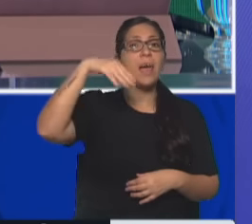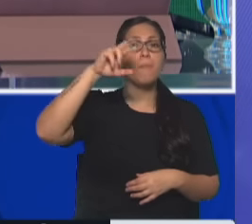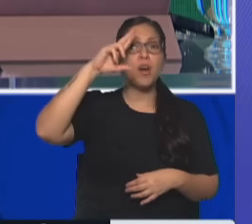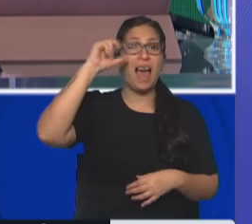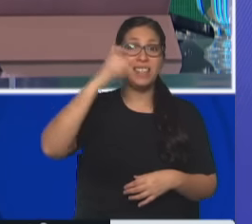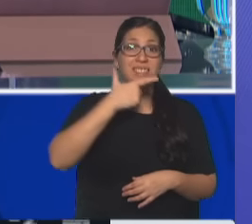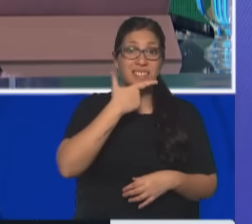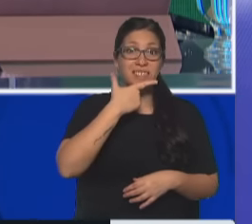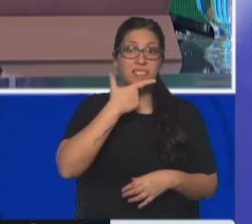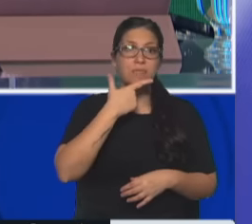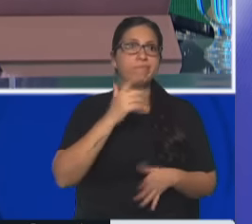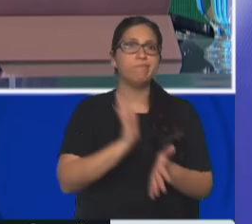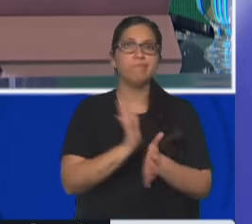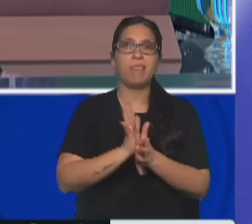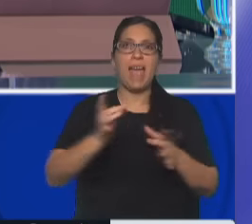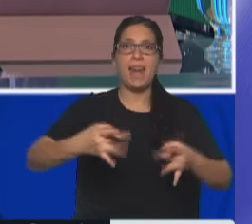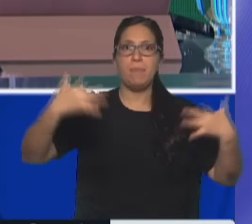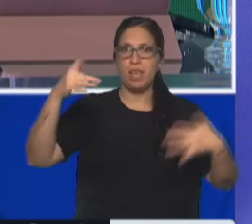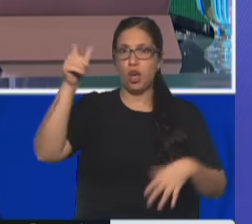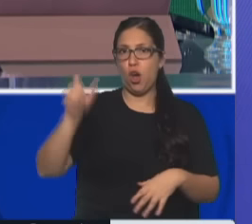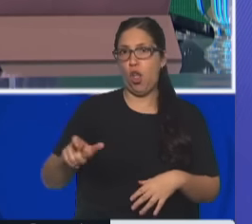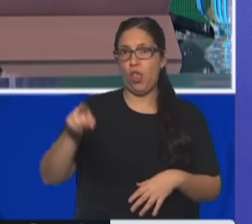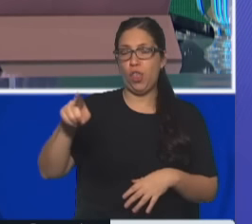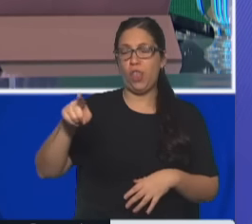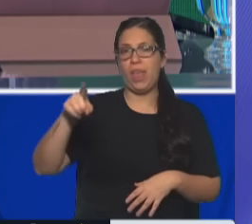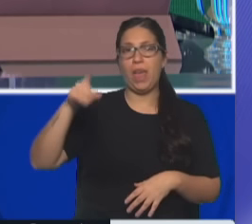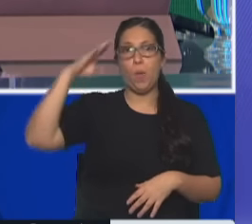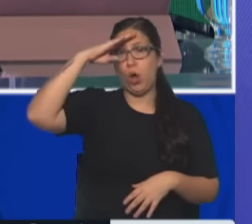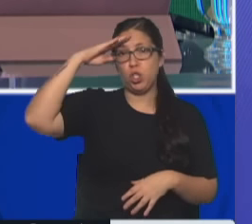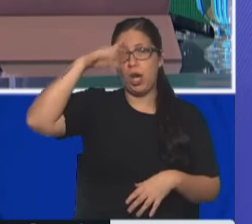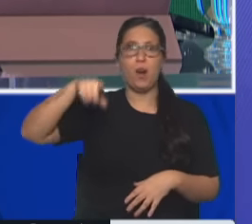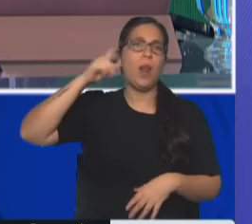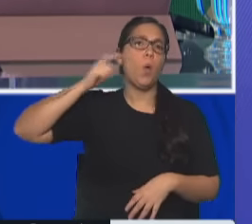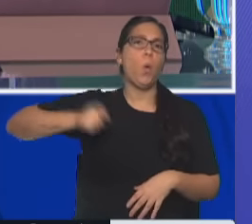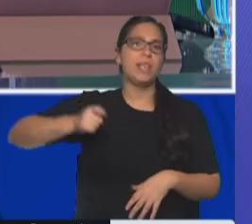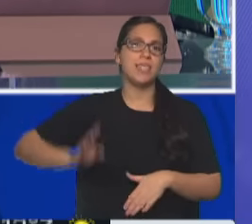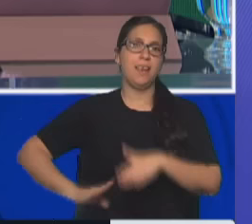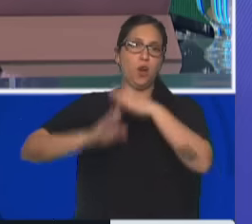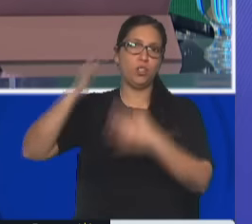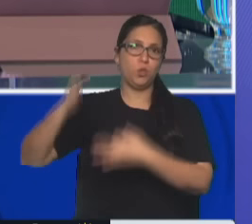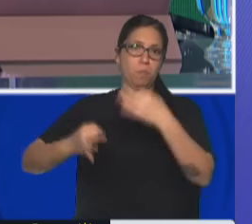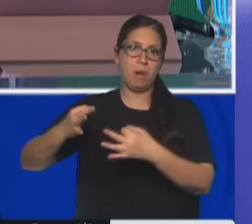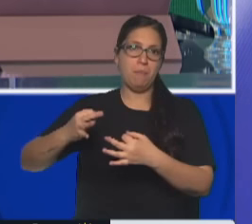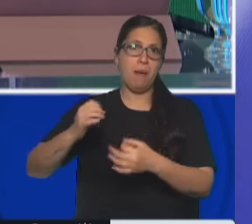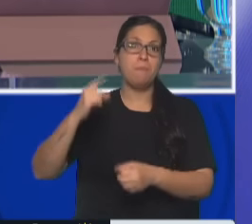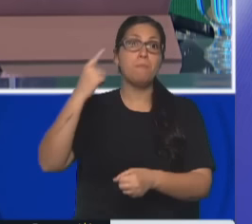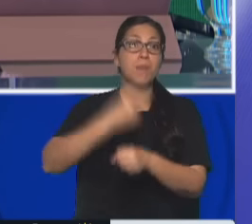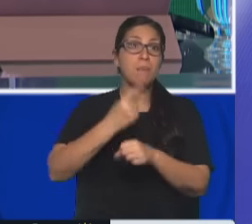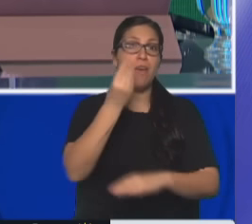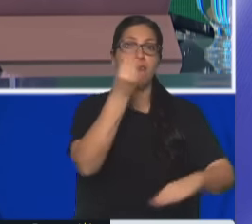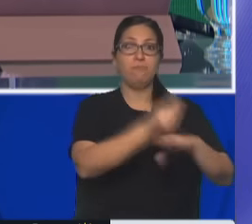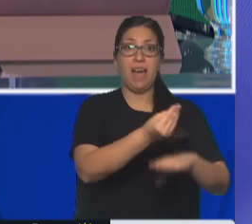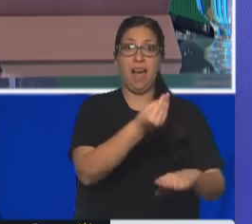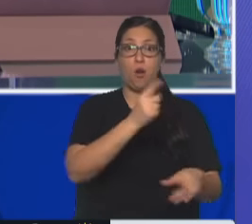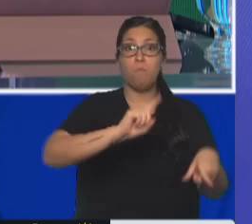es casi considerado un enemigo de Jair Bolsonaro porque es la cara visible de la justicia, es el juez de la Corte Suprema, que primero lo había inhabilitado